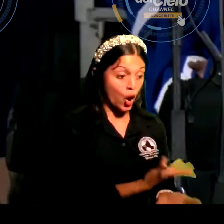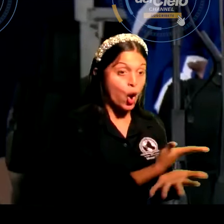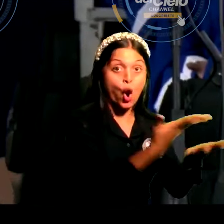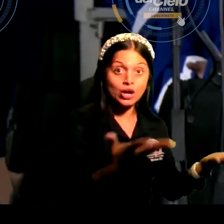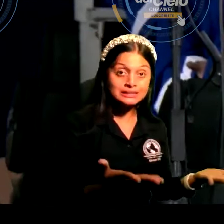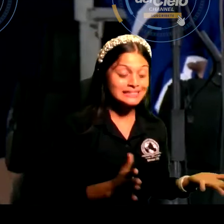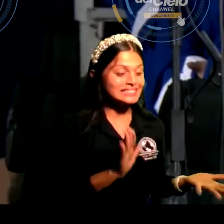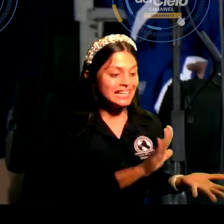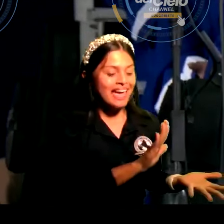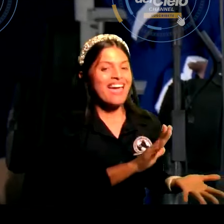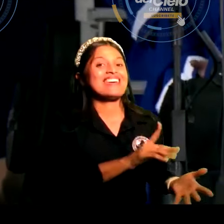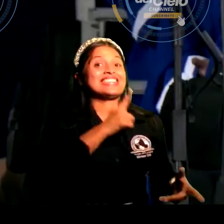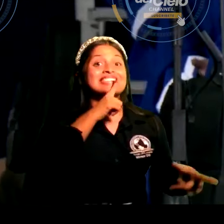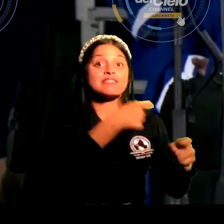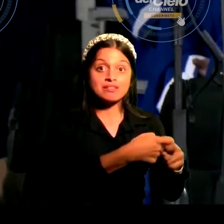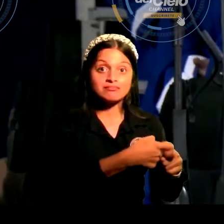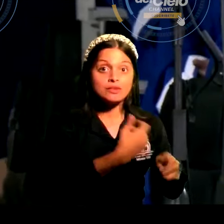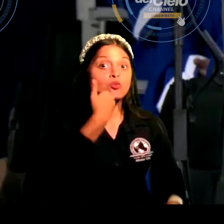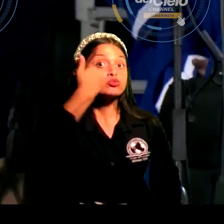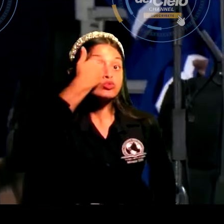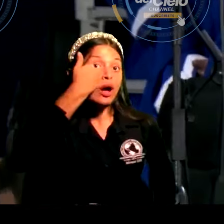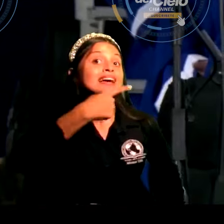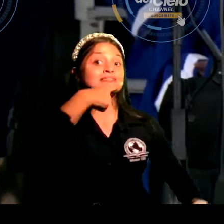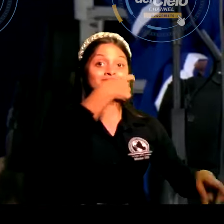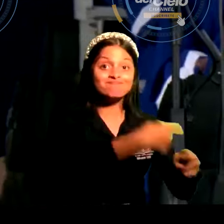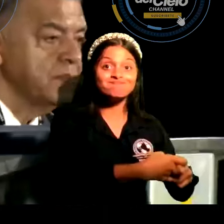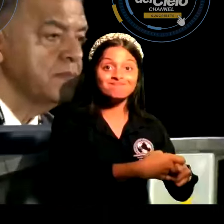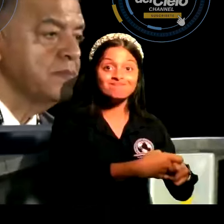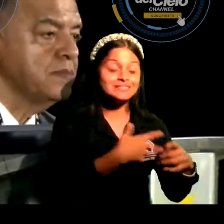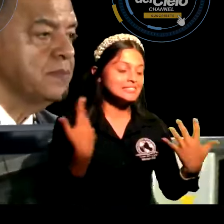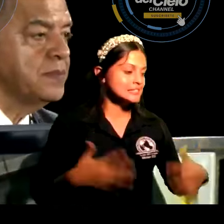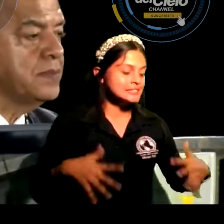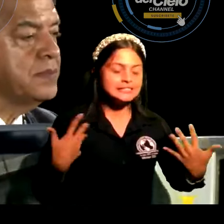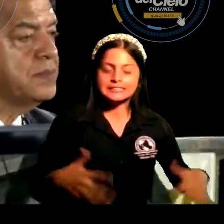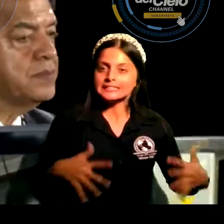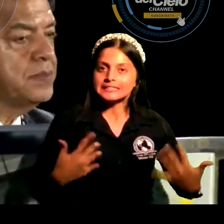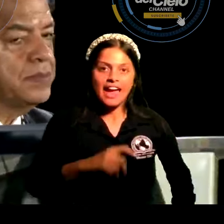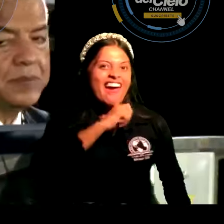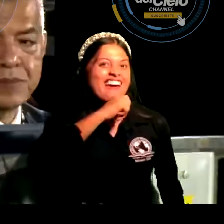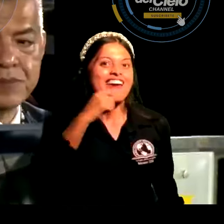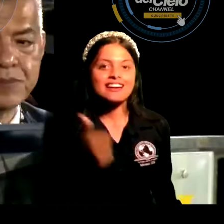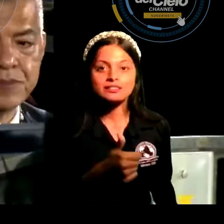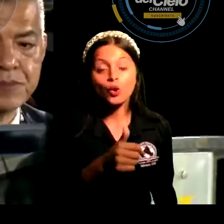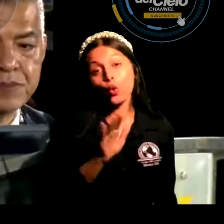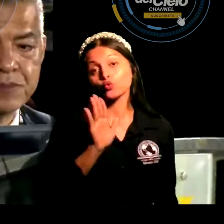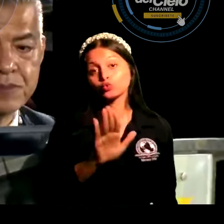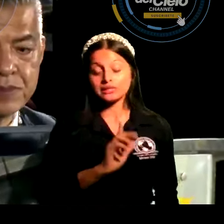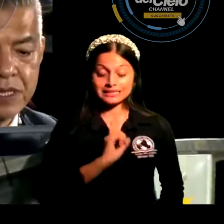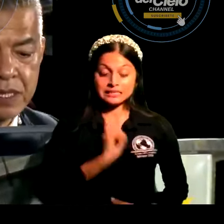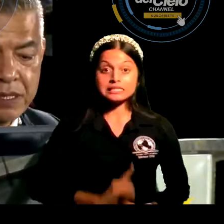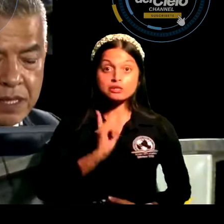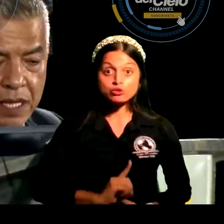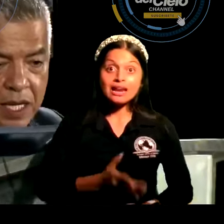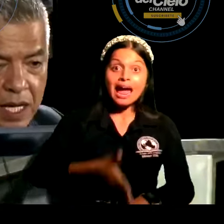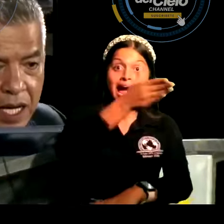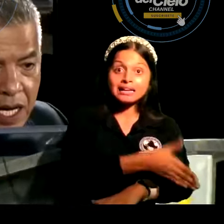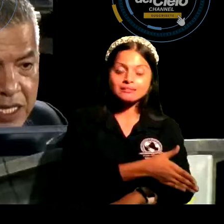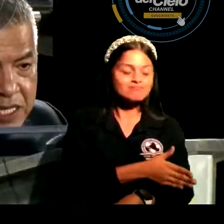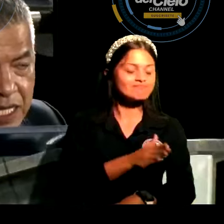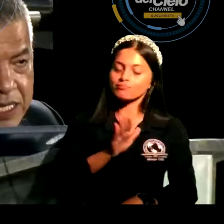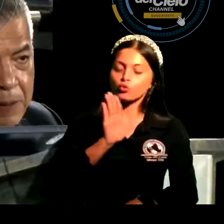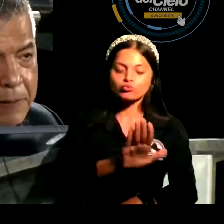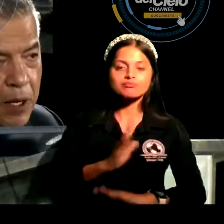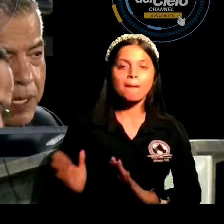grave. Esa es la verdad. Si usted no toma decisiones a tiempo, se va a morir. Pero si usted